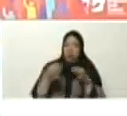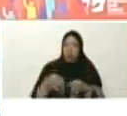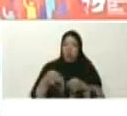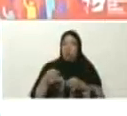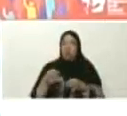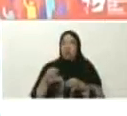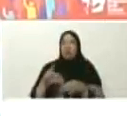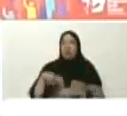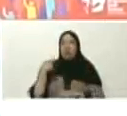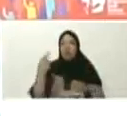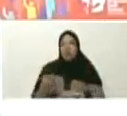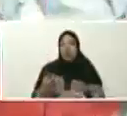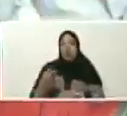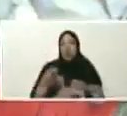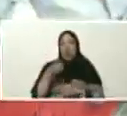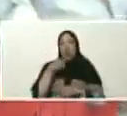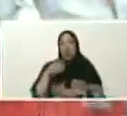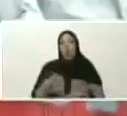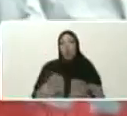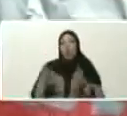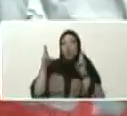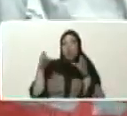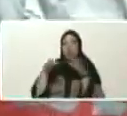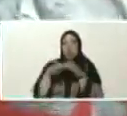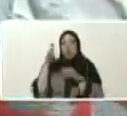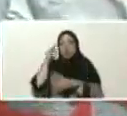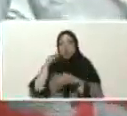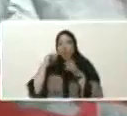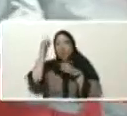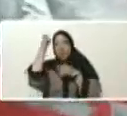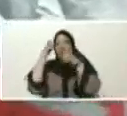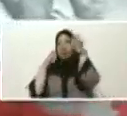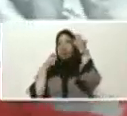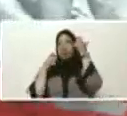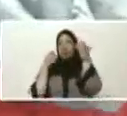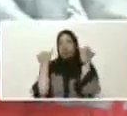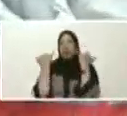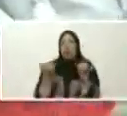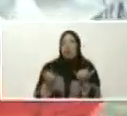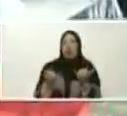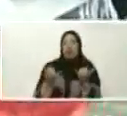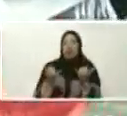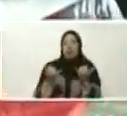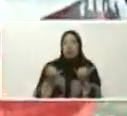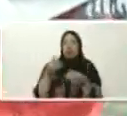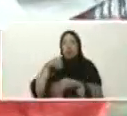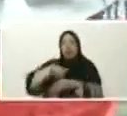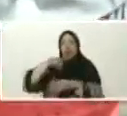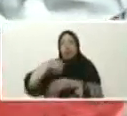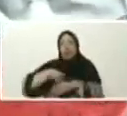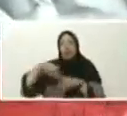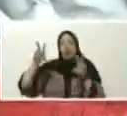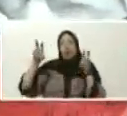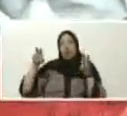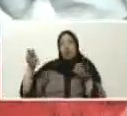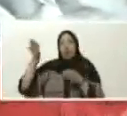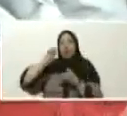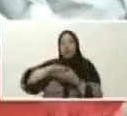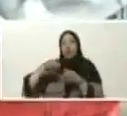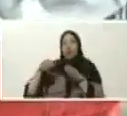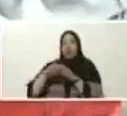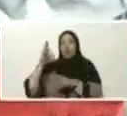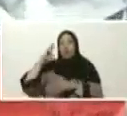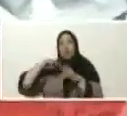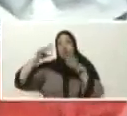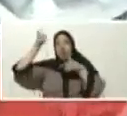me dieron la oportunidad de ser jefa de VC y ahora, por elecciones, soy nuevamente jefa de VC de